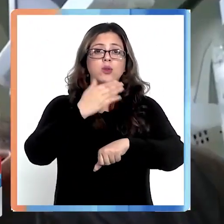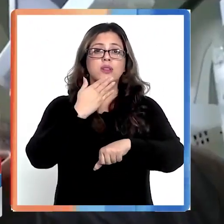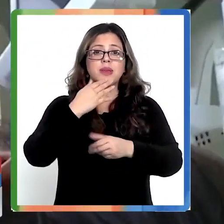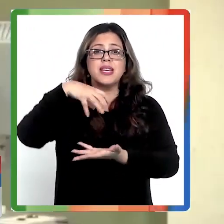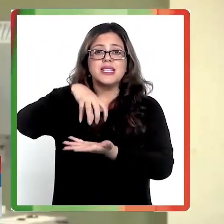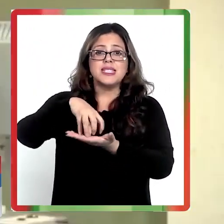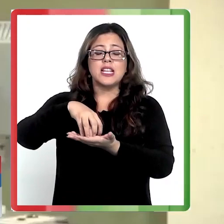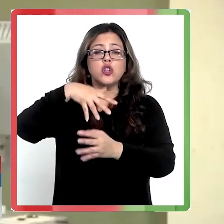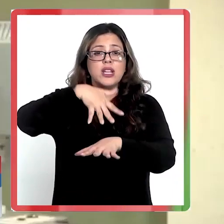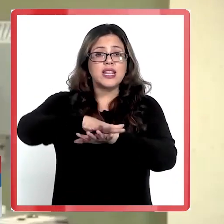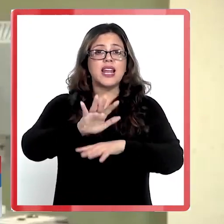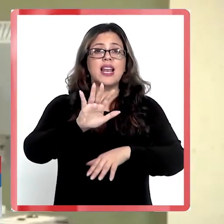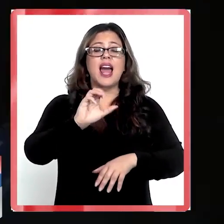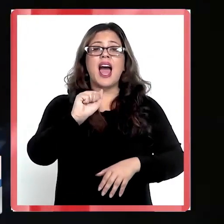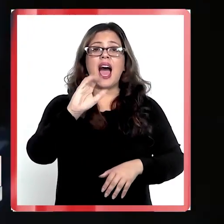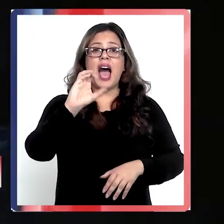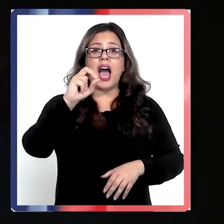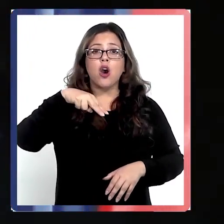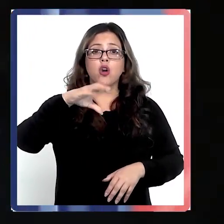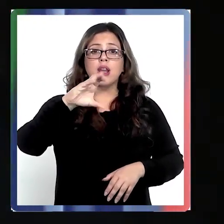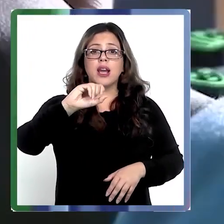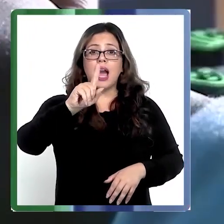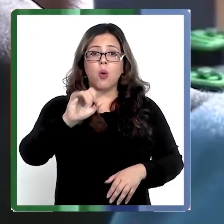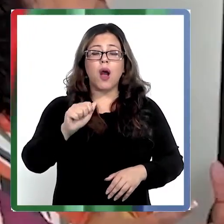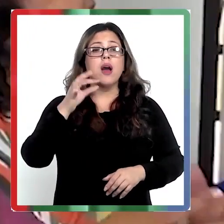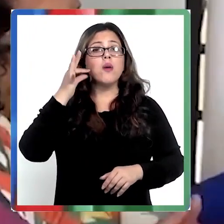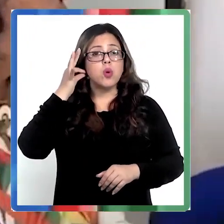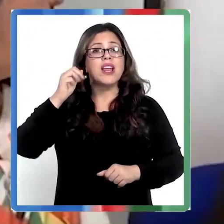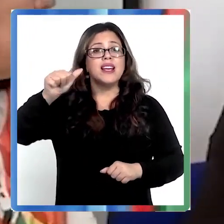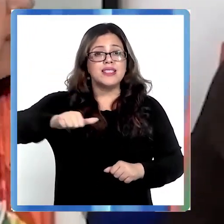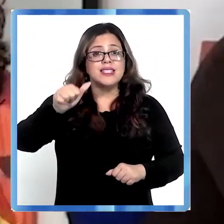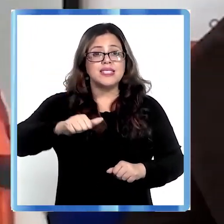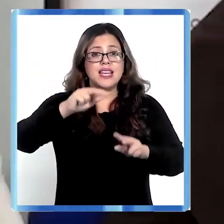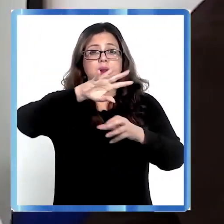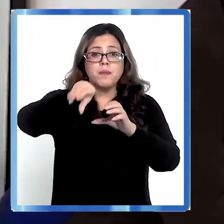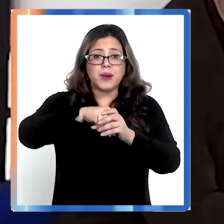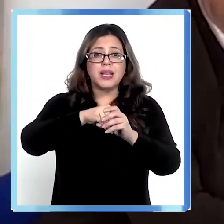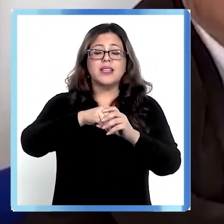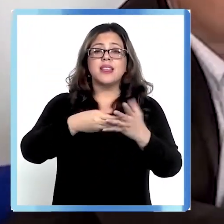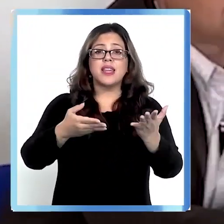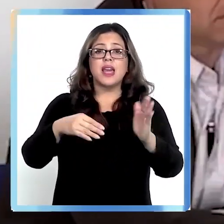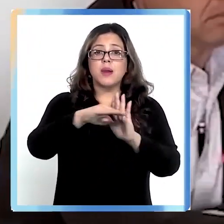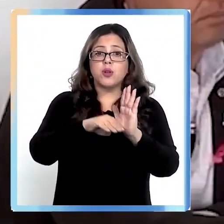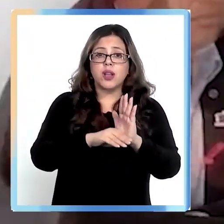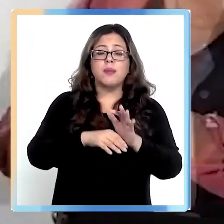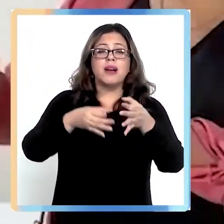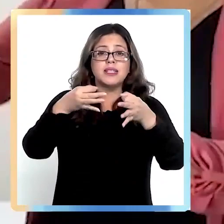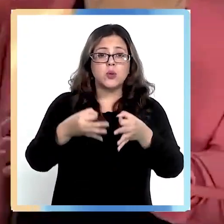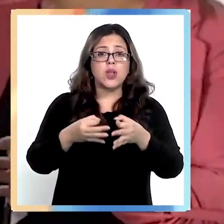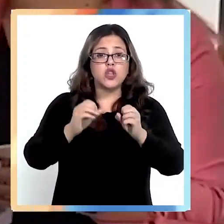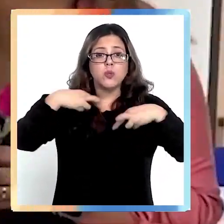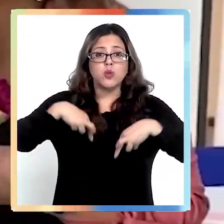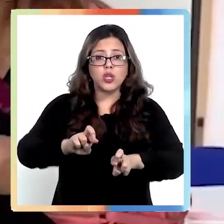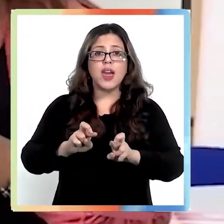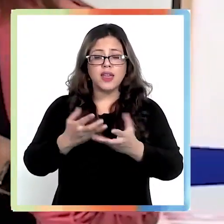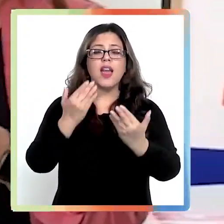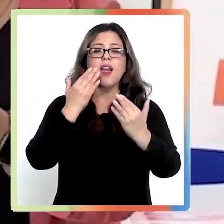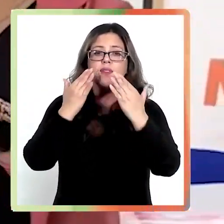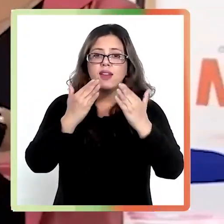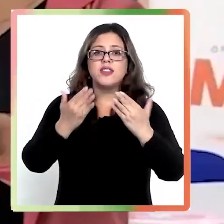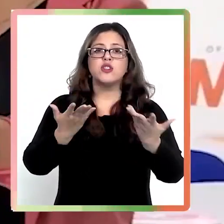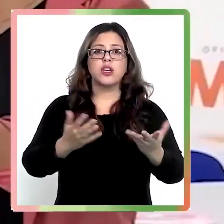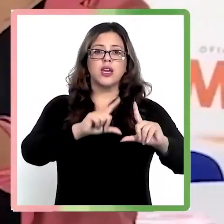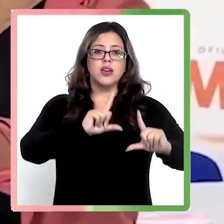Médico Integral Aconcagua, 16 sanfilipeñas pertenecientes al programa Seguridades y Oportunidades fueron beneficiadas con